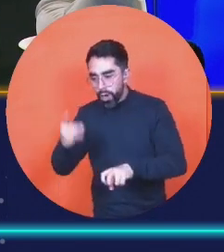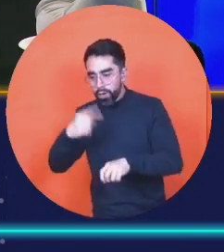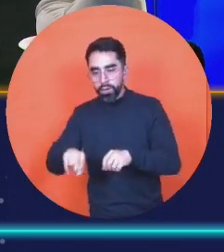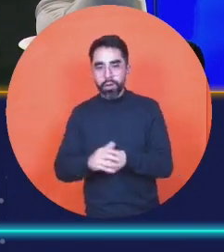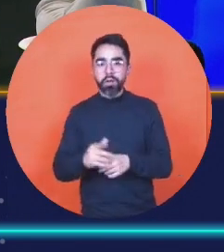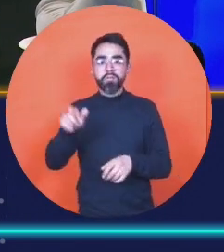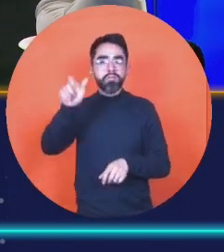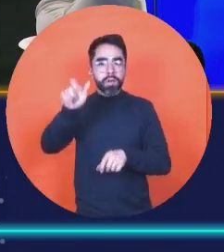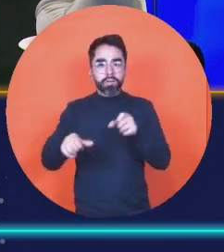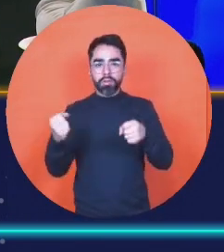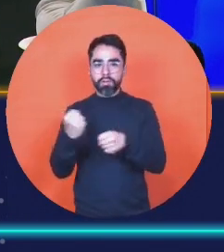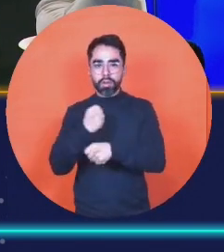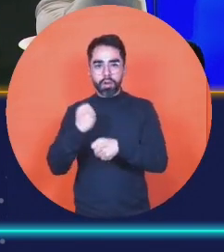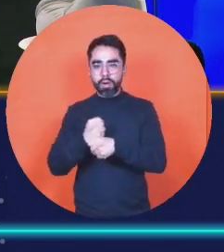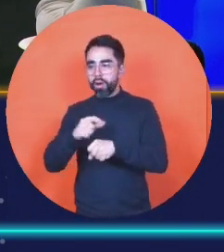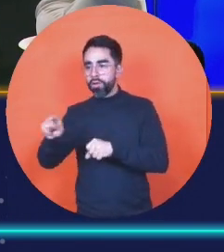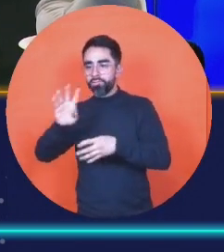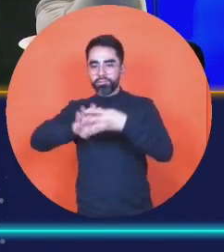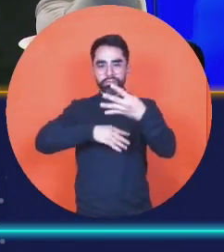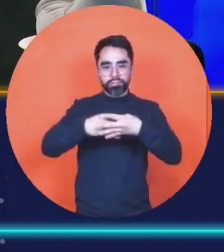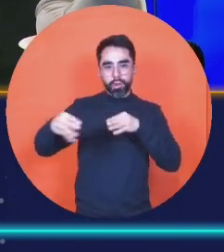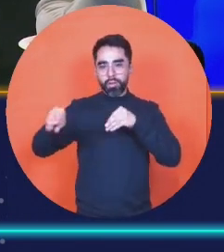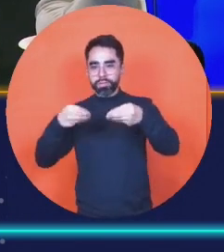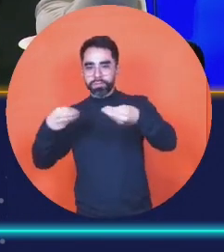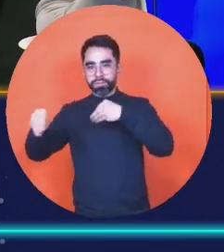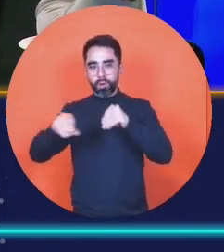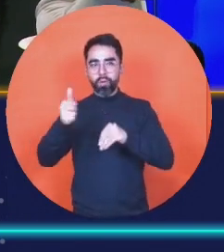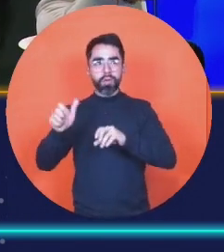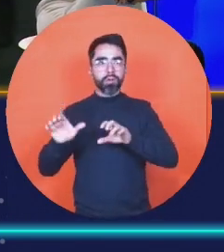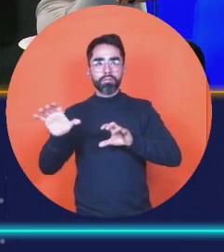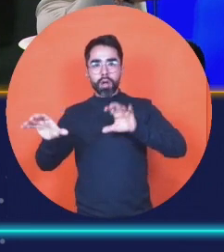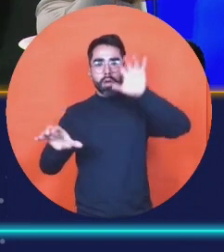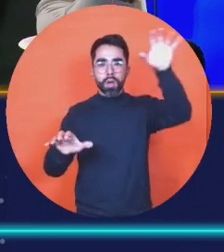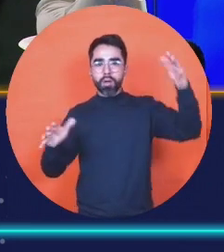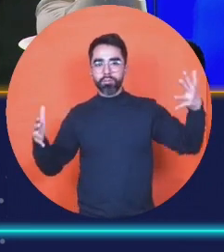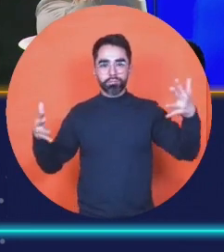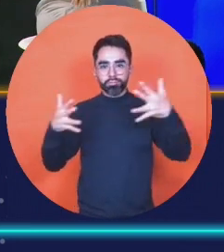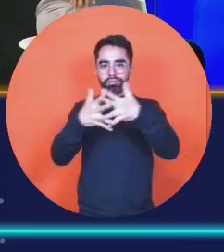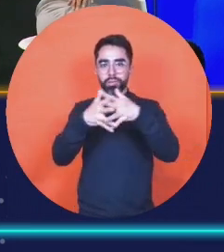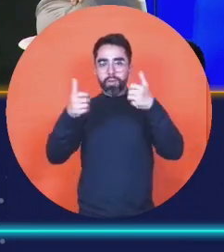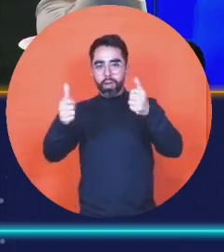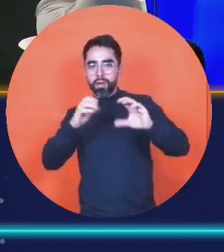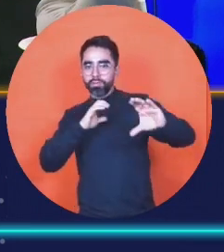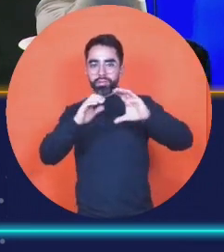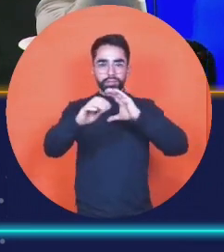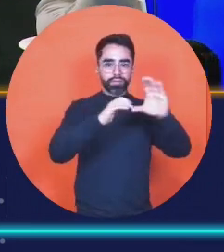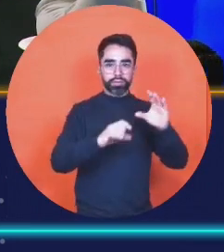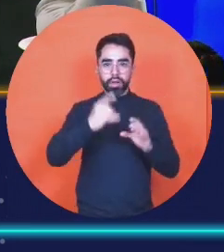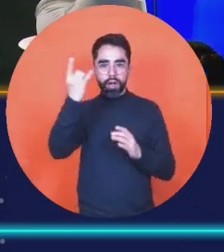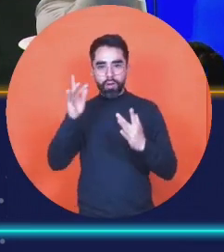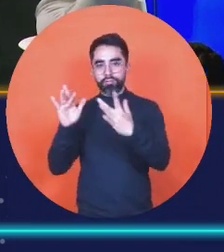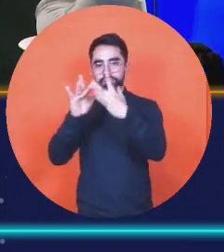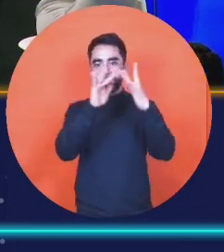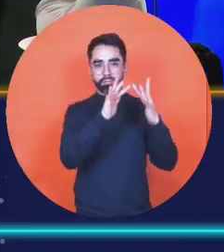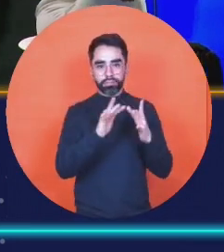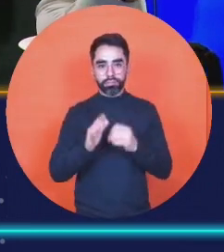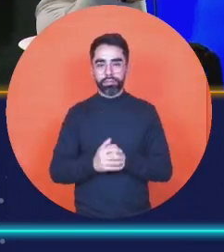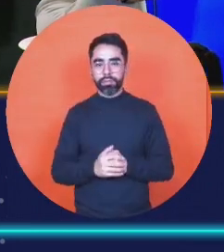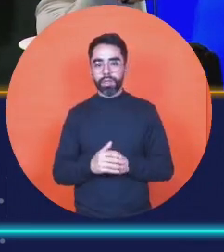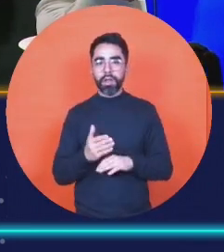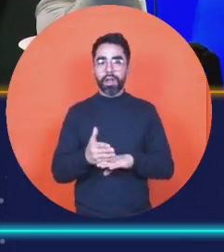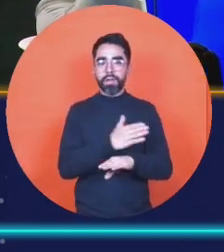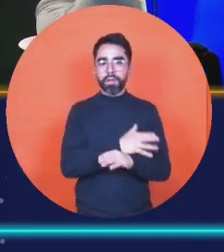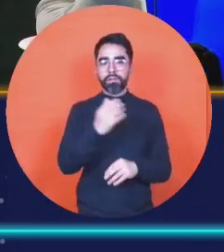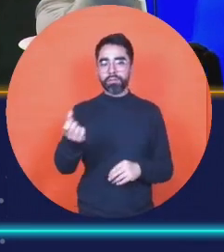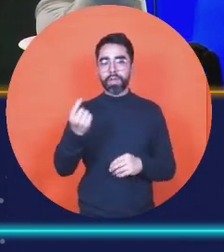maneja flexiblemente sus horarios para sincronizarse con los otros y encontrar formas de comunicarse. Entonces, un poco con lo que decía ahora también la pregunta del